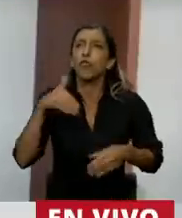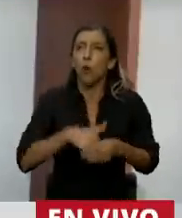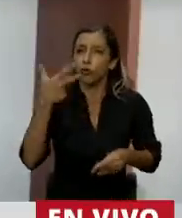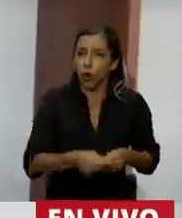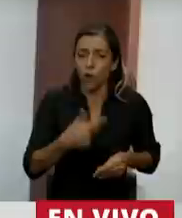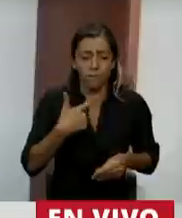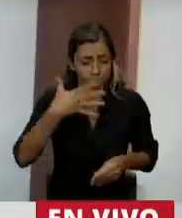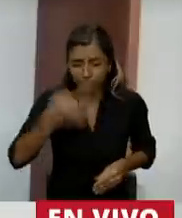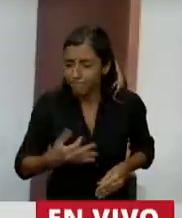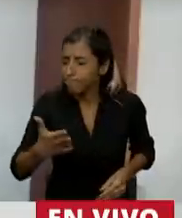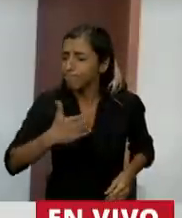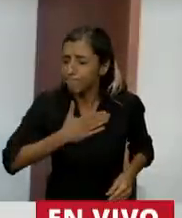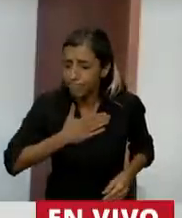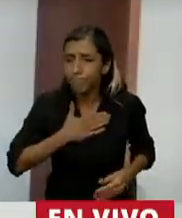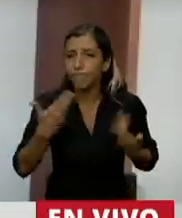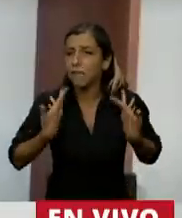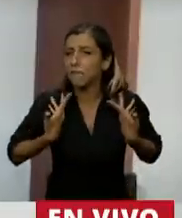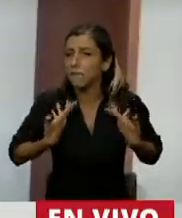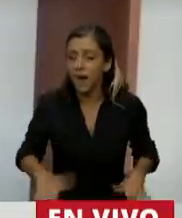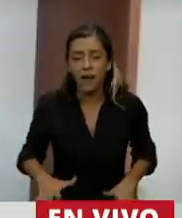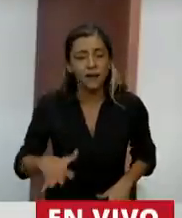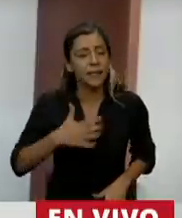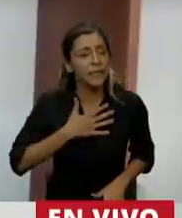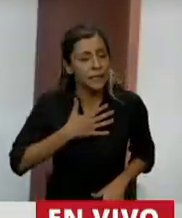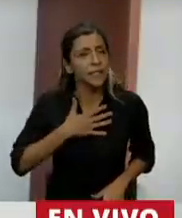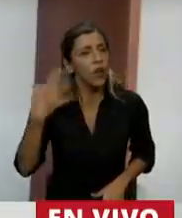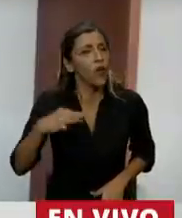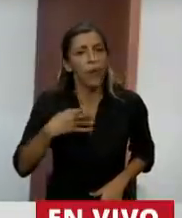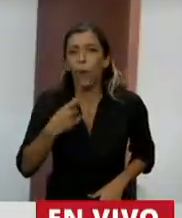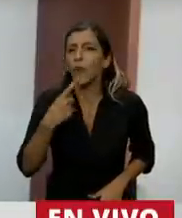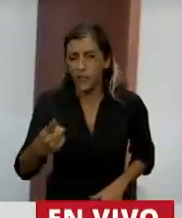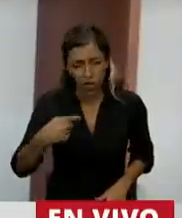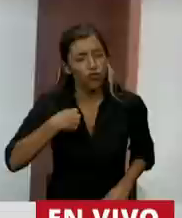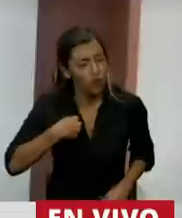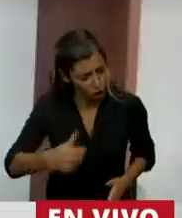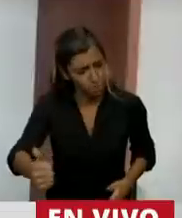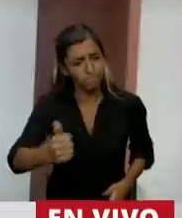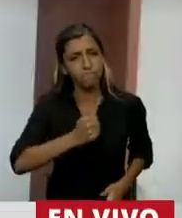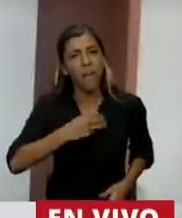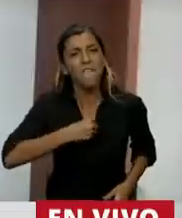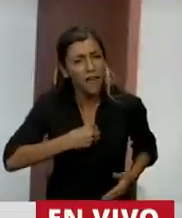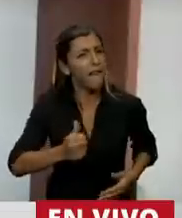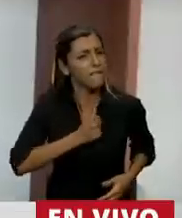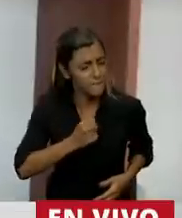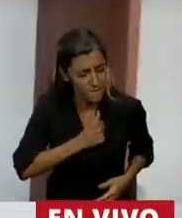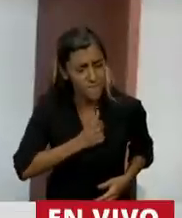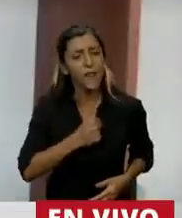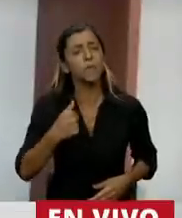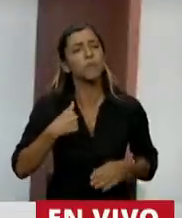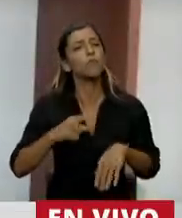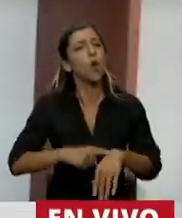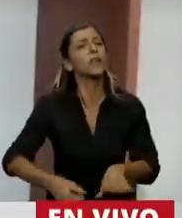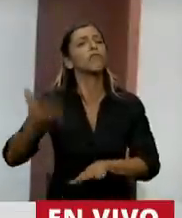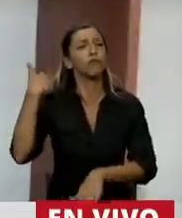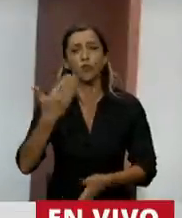eso, con total honestidad, en mi condición de católica apostólica romana, que juró en el cargo